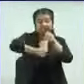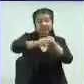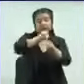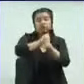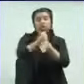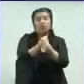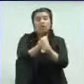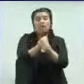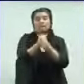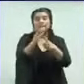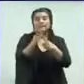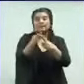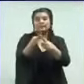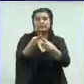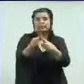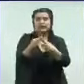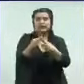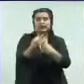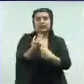en particular